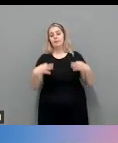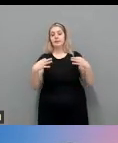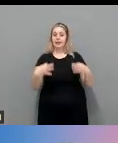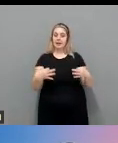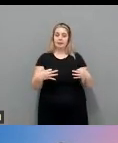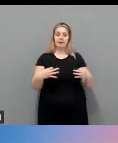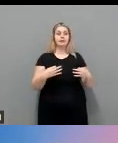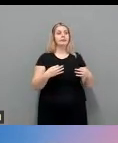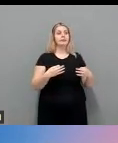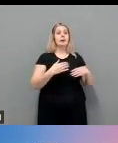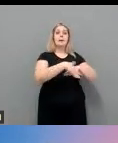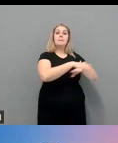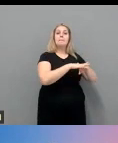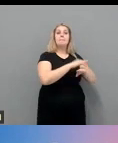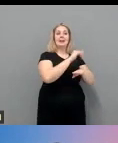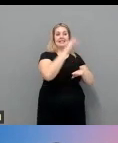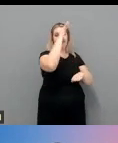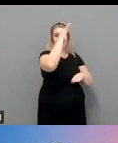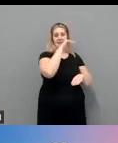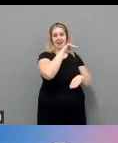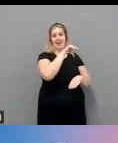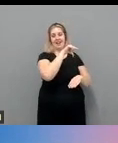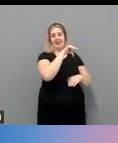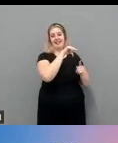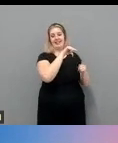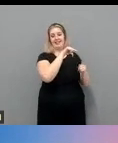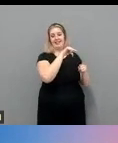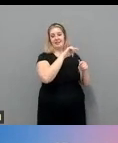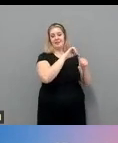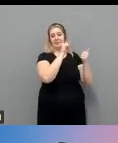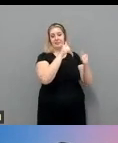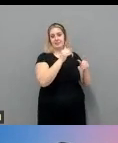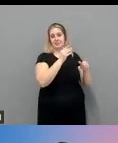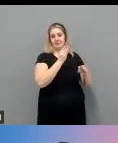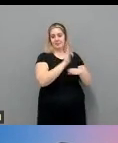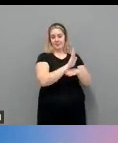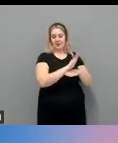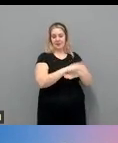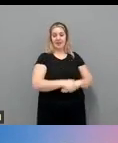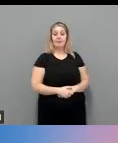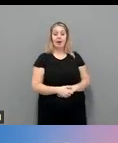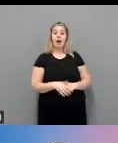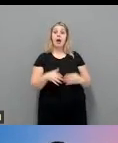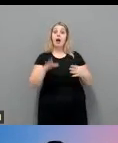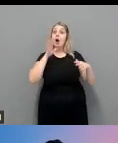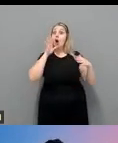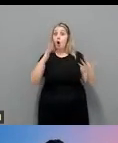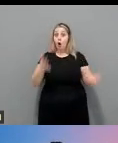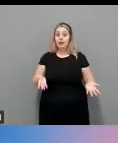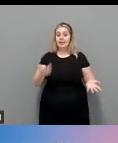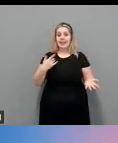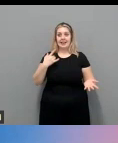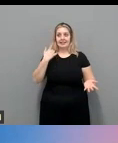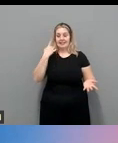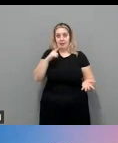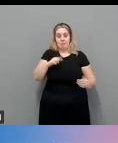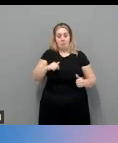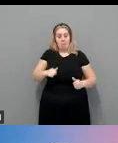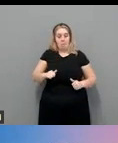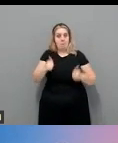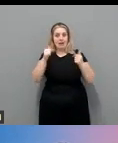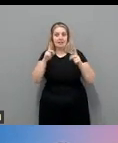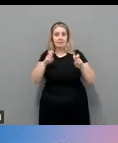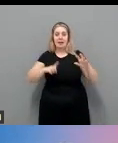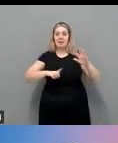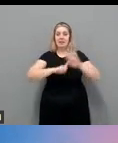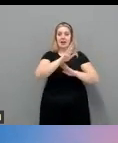respuesta o la base teórica en este paradigma. Hoy en día sabemos más que nunca sobre el desarrollo